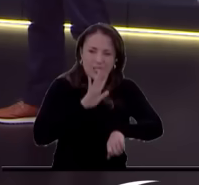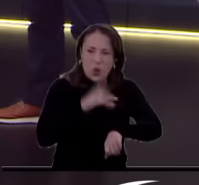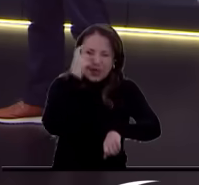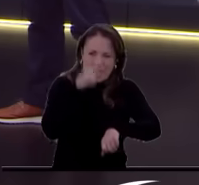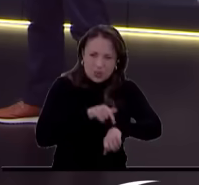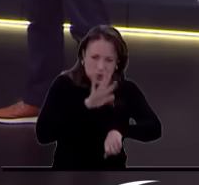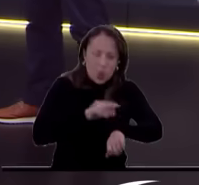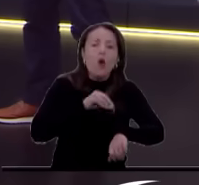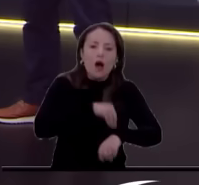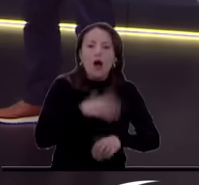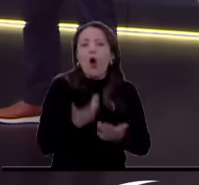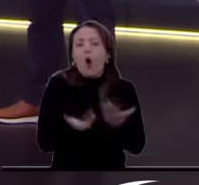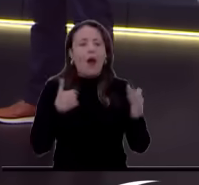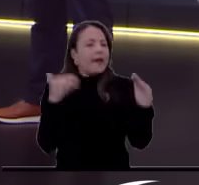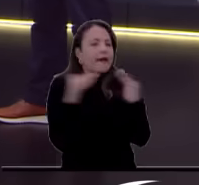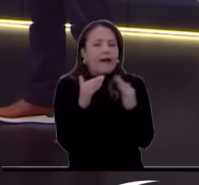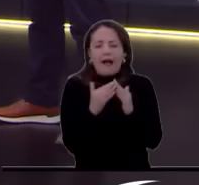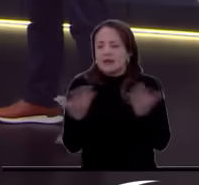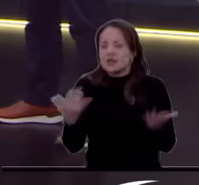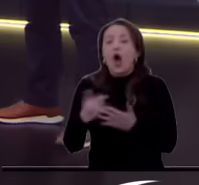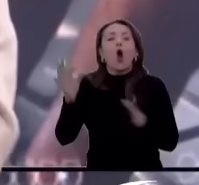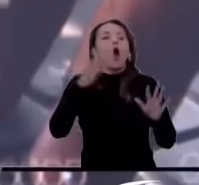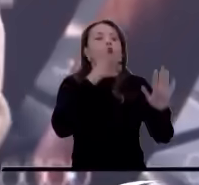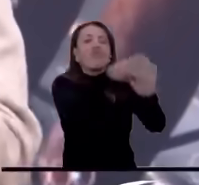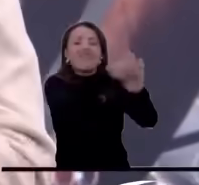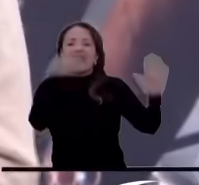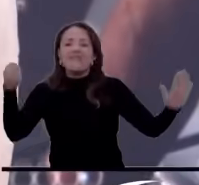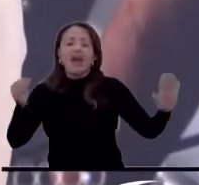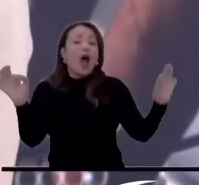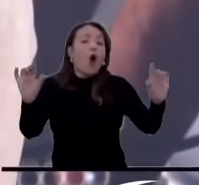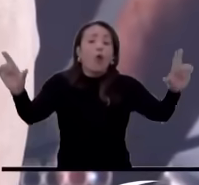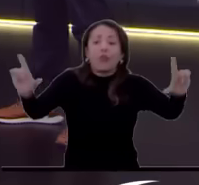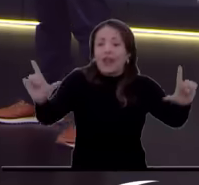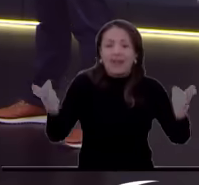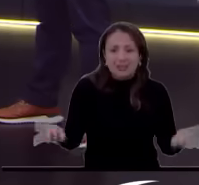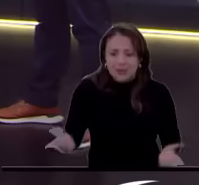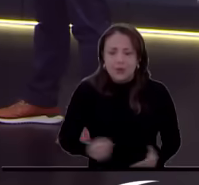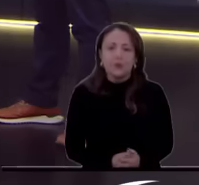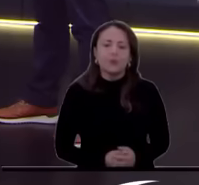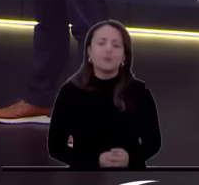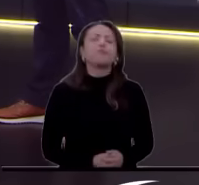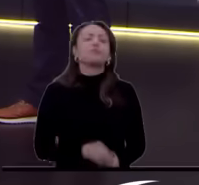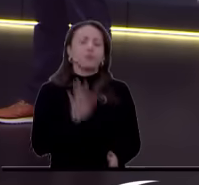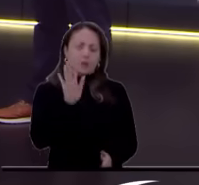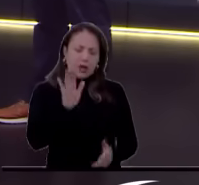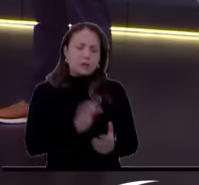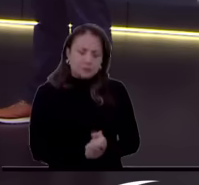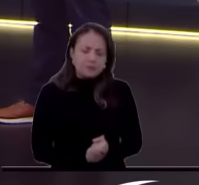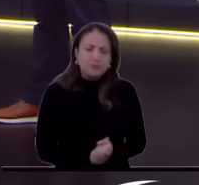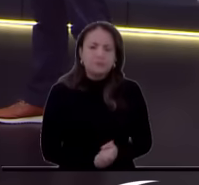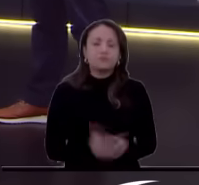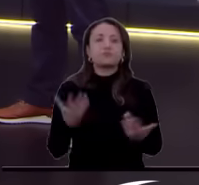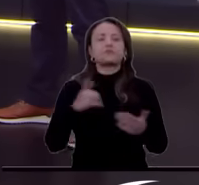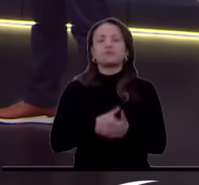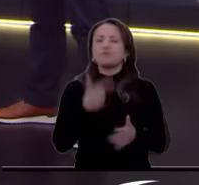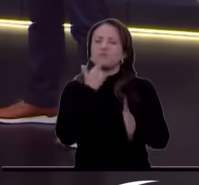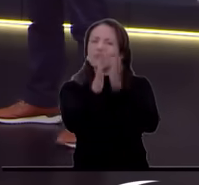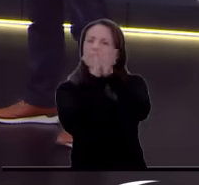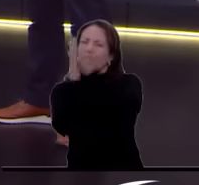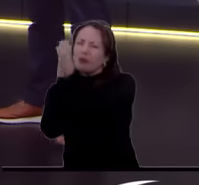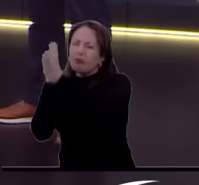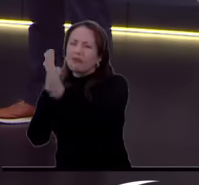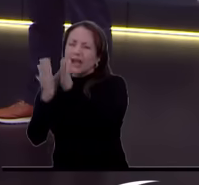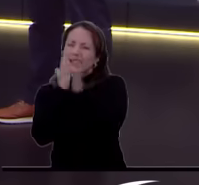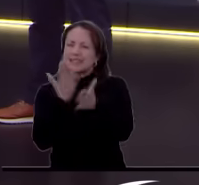interacción en casa cualquiera una nevera por ejemplo o un televisor bueno Hernando veíamos ahora los informes de nuestros compañeros pues de todas las